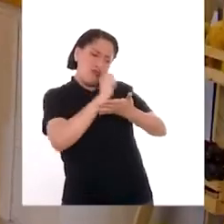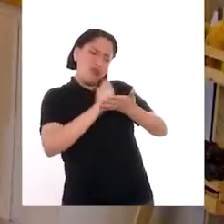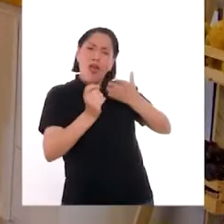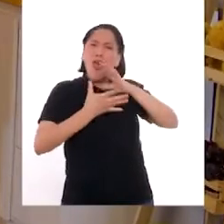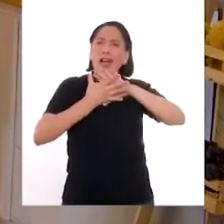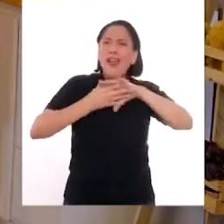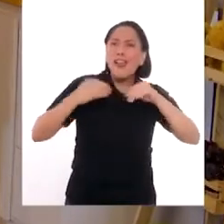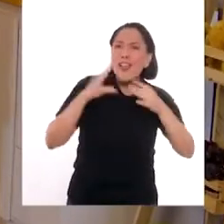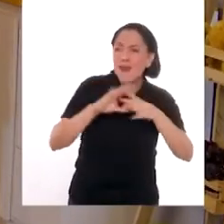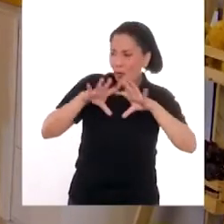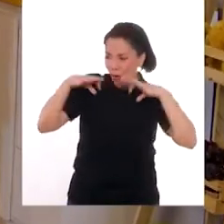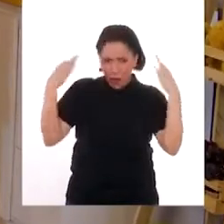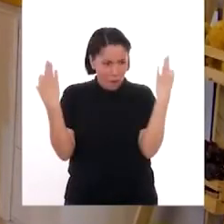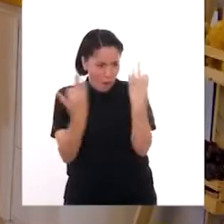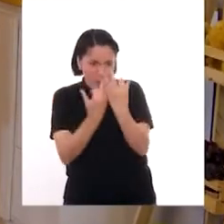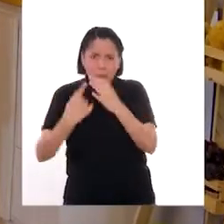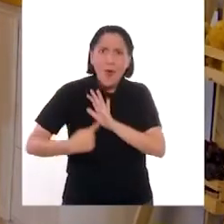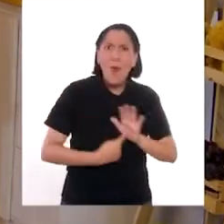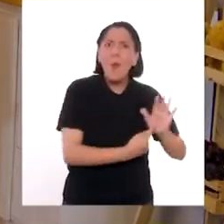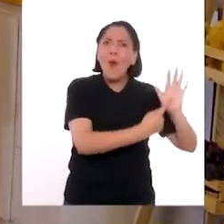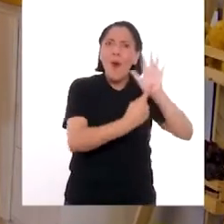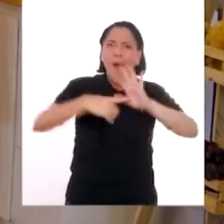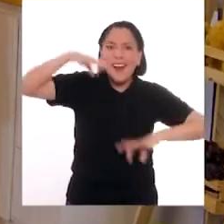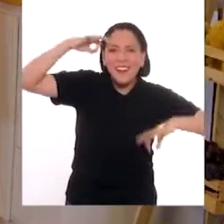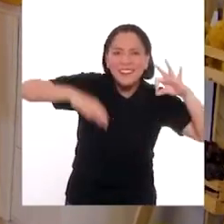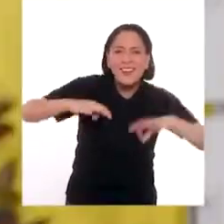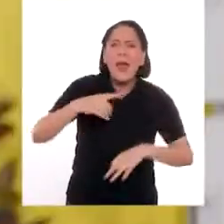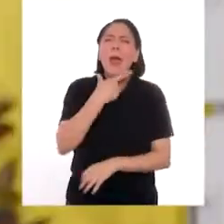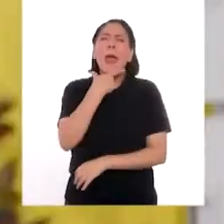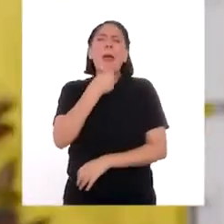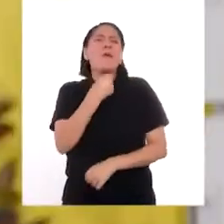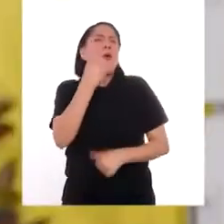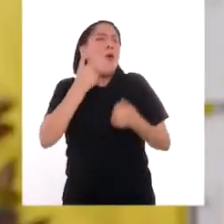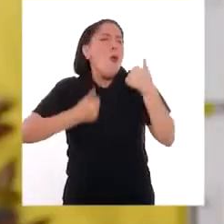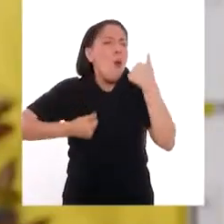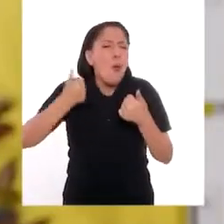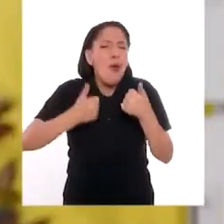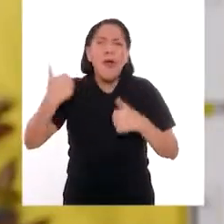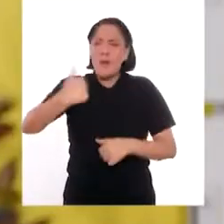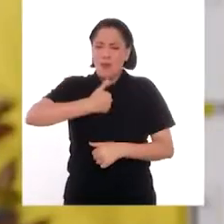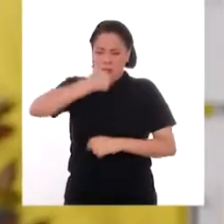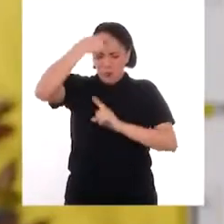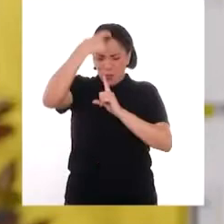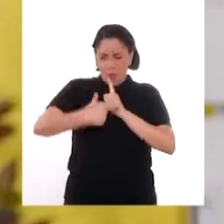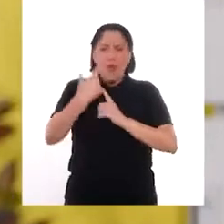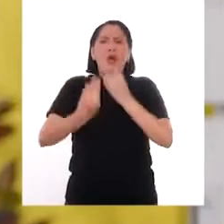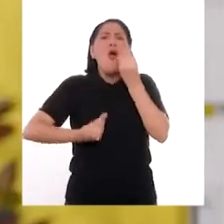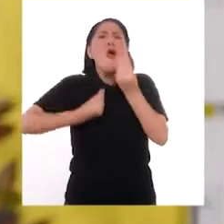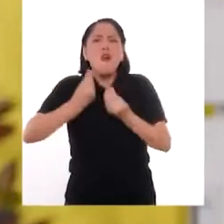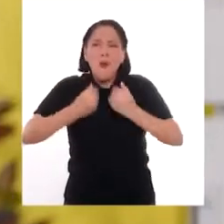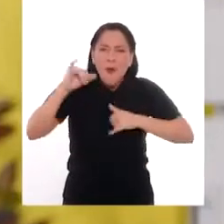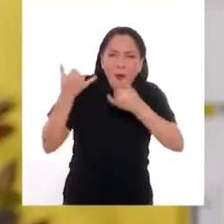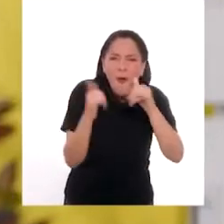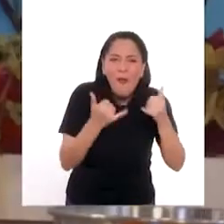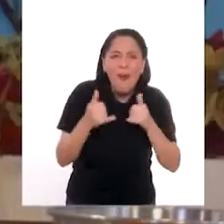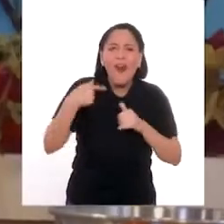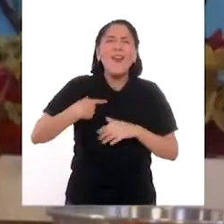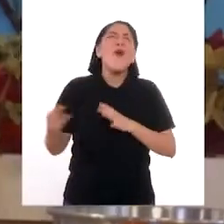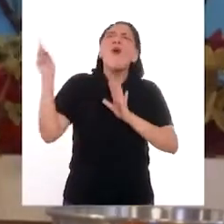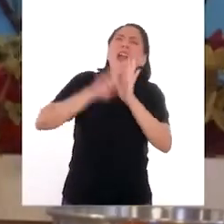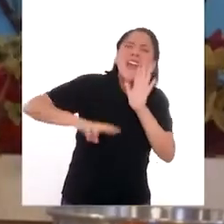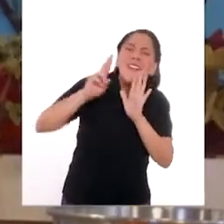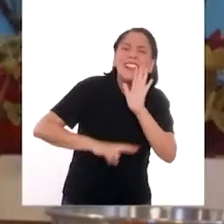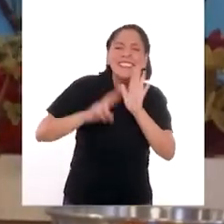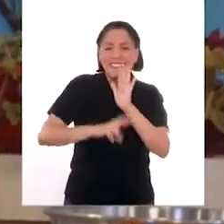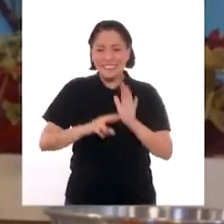la escena en familia y hacer juntos la obra. A mí me gustó mucho crear mi personaje y jugar. ¡Quiero hacerlo